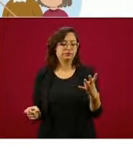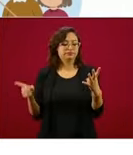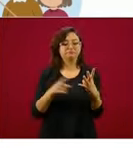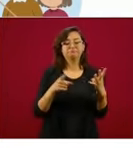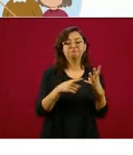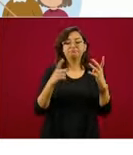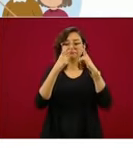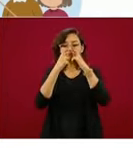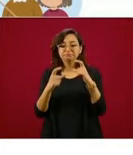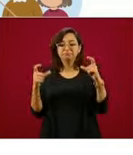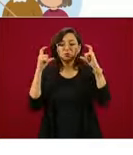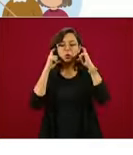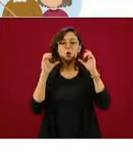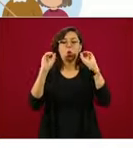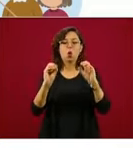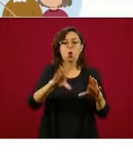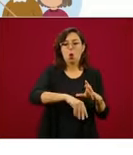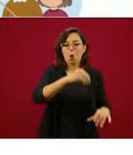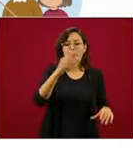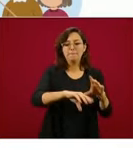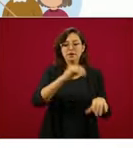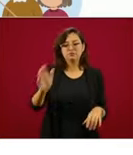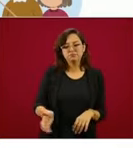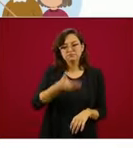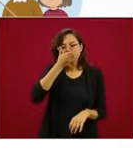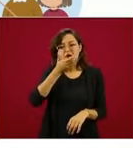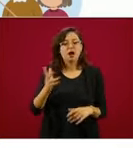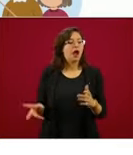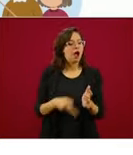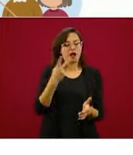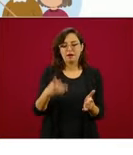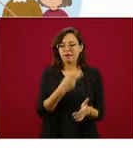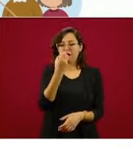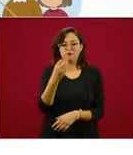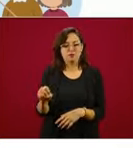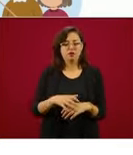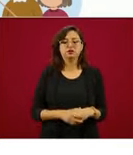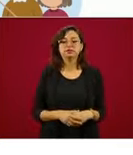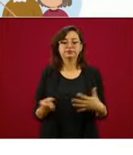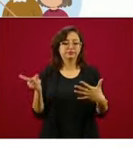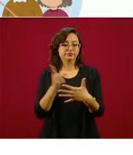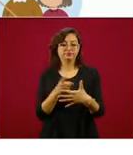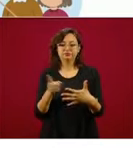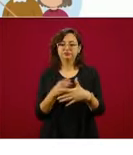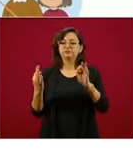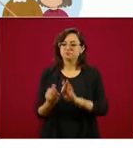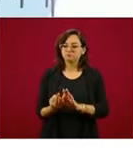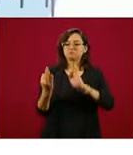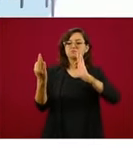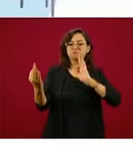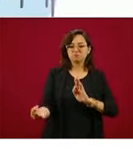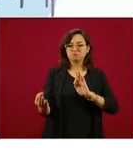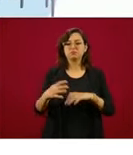que cubran nariz y boca de manera obligatoria. Quinto, la sana distancia que se ejercerá en